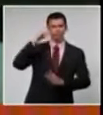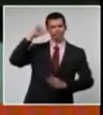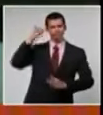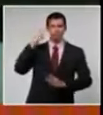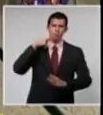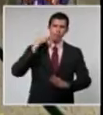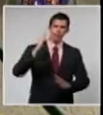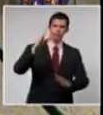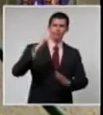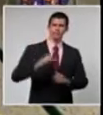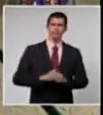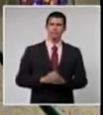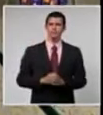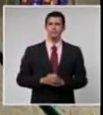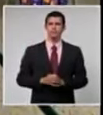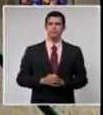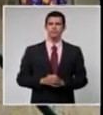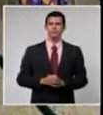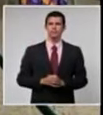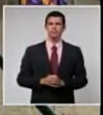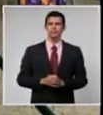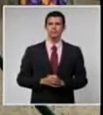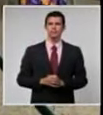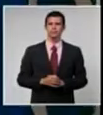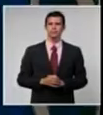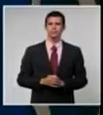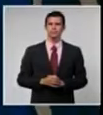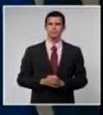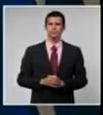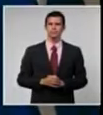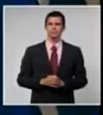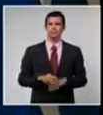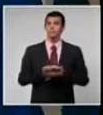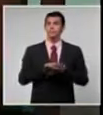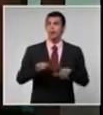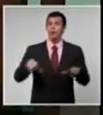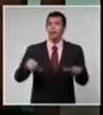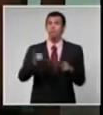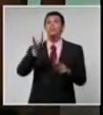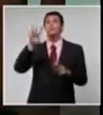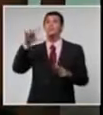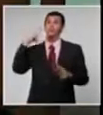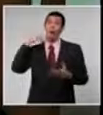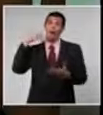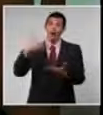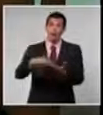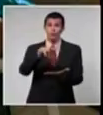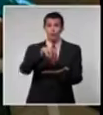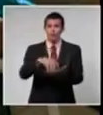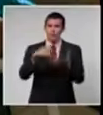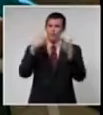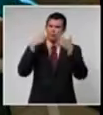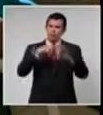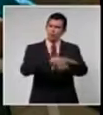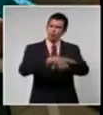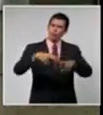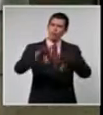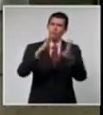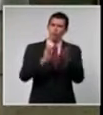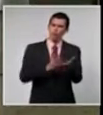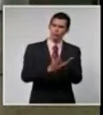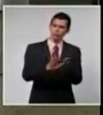vivo, acostumbrado a latir con su tiempo, aunque ya sean 95 sus años. Jennifer Subizarreta Arias, Sistema Informativo de